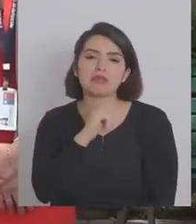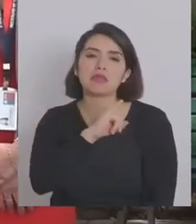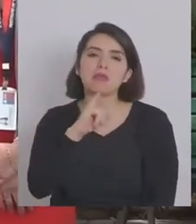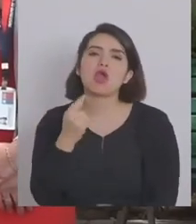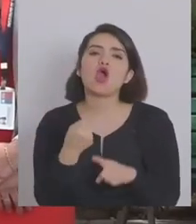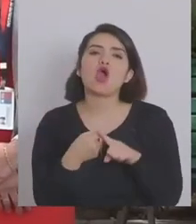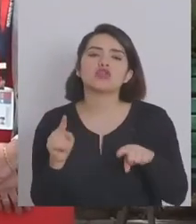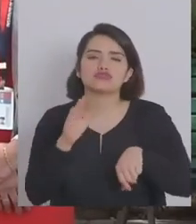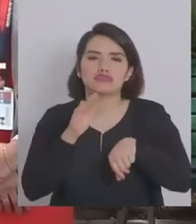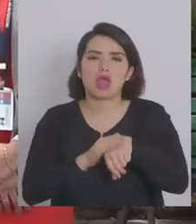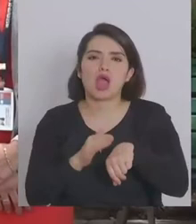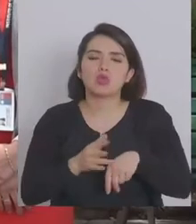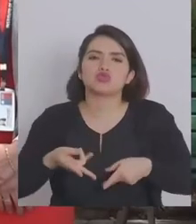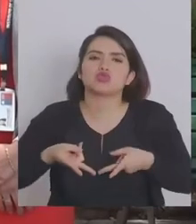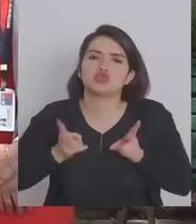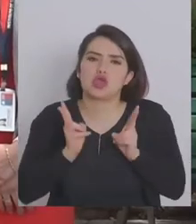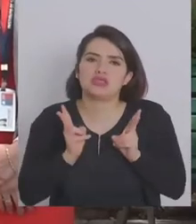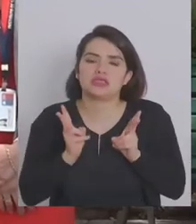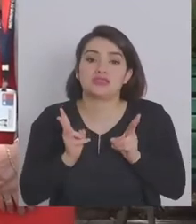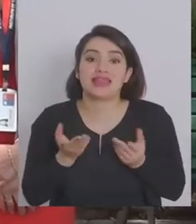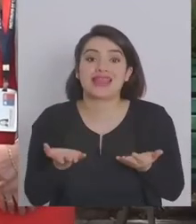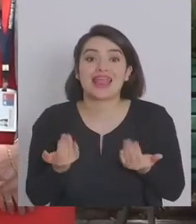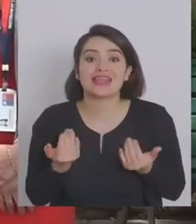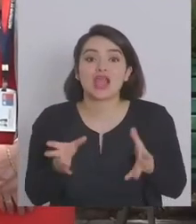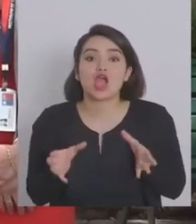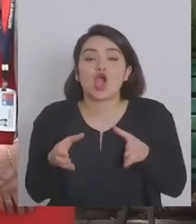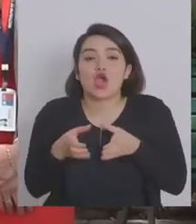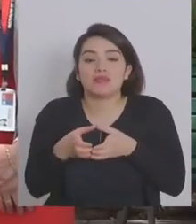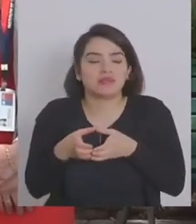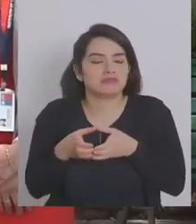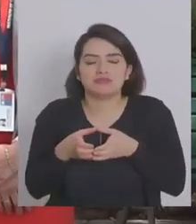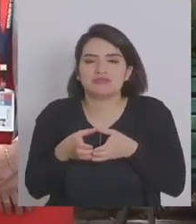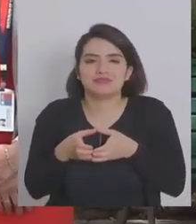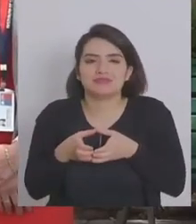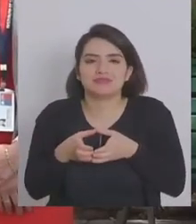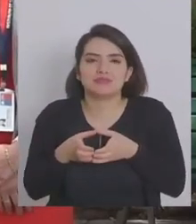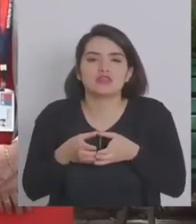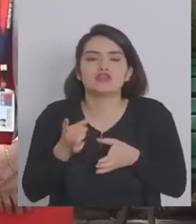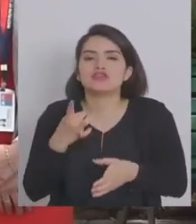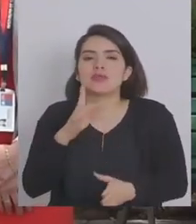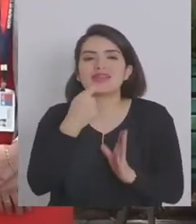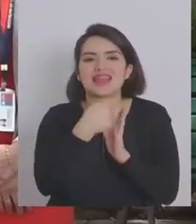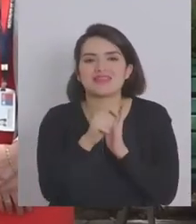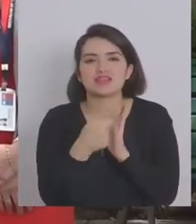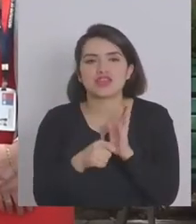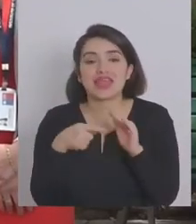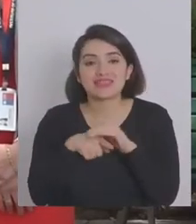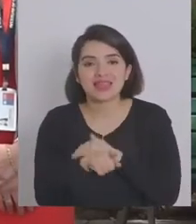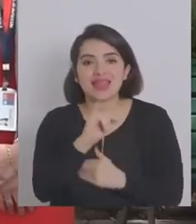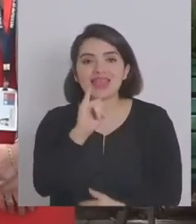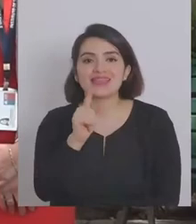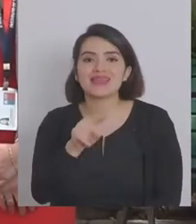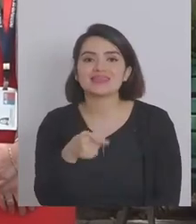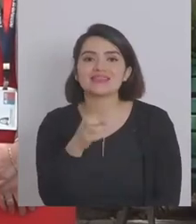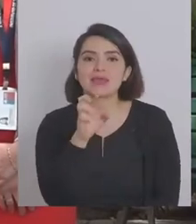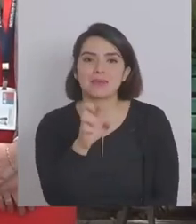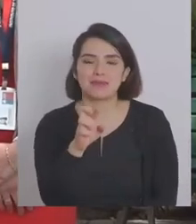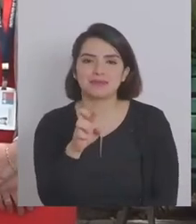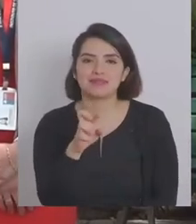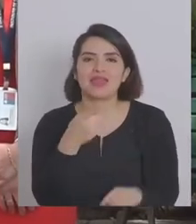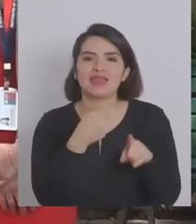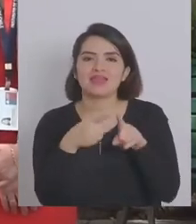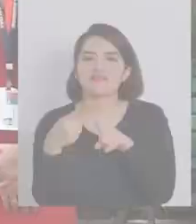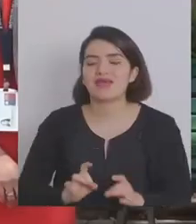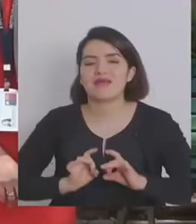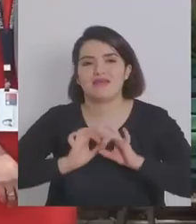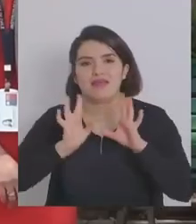esas autorizaciones que ya no requieren, ¿cierto?, un comité, sino que derechamente una revisión interna del Instituto de Salud Pública para ir dando las diferentes aprobaciones a los